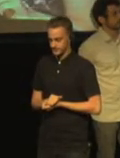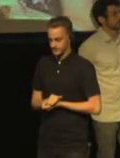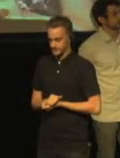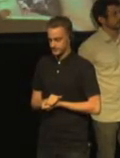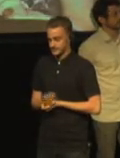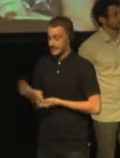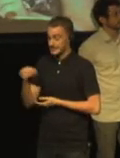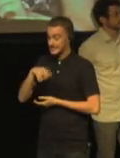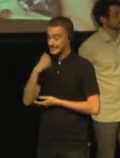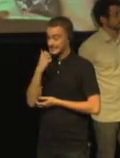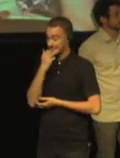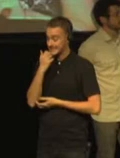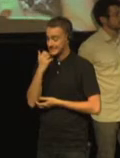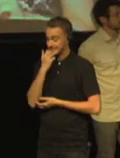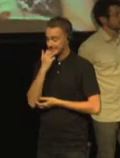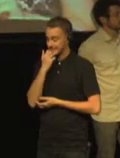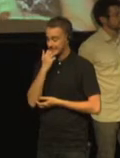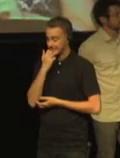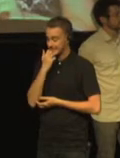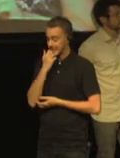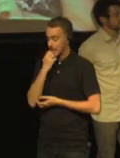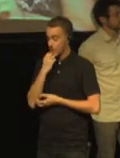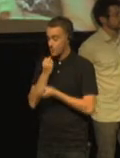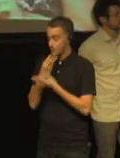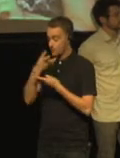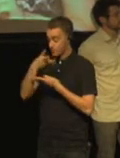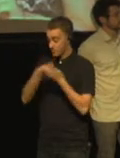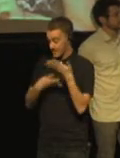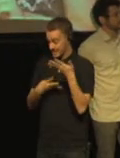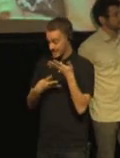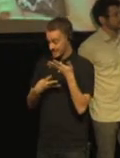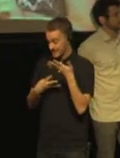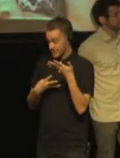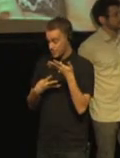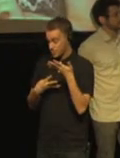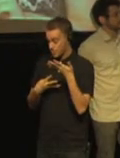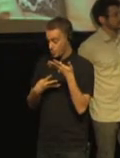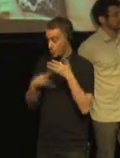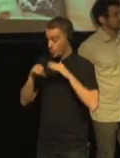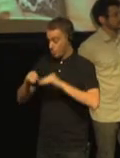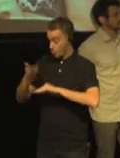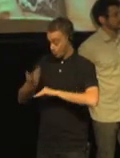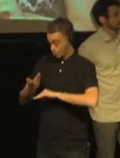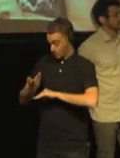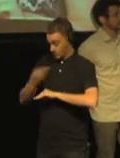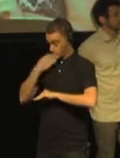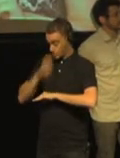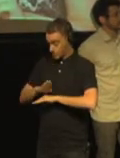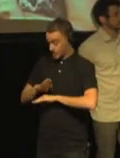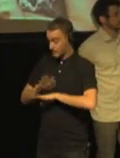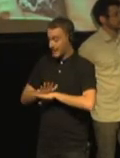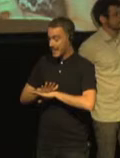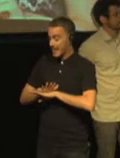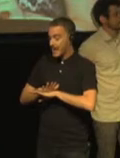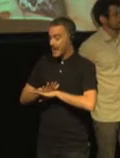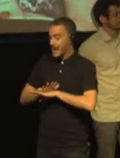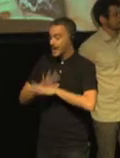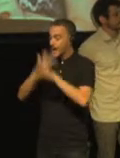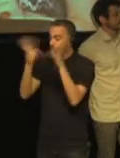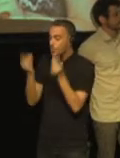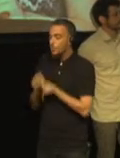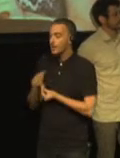datos censales son los más útiles para calcular el número de personas sordociegas, tenemos que recordar que